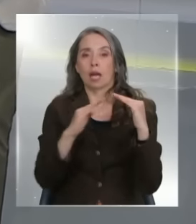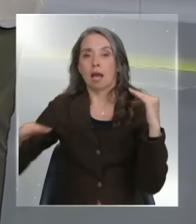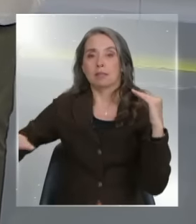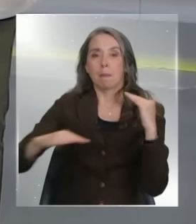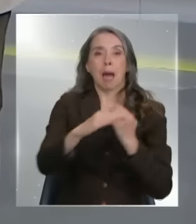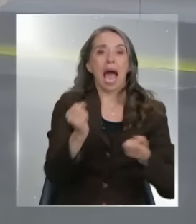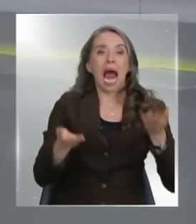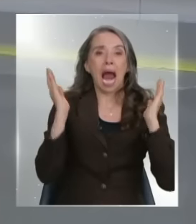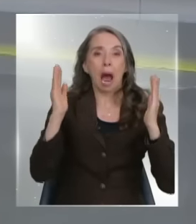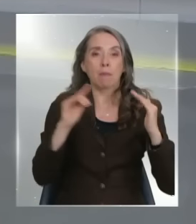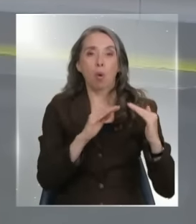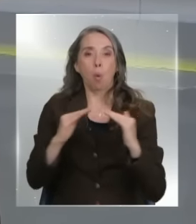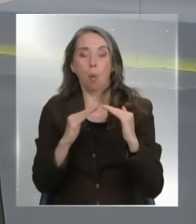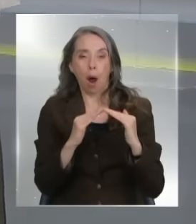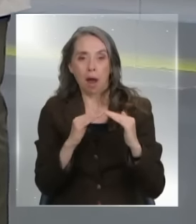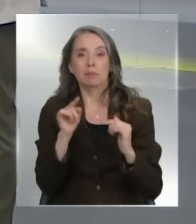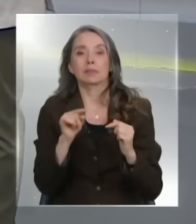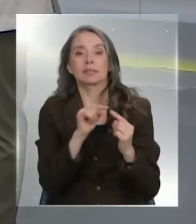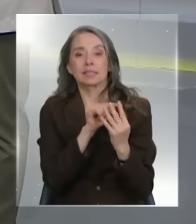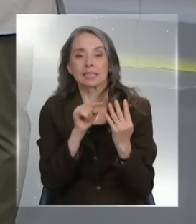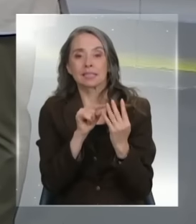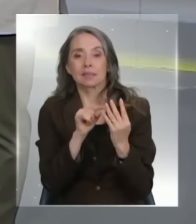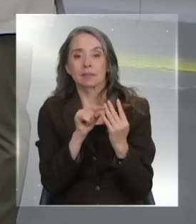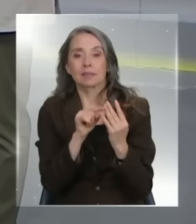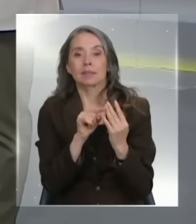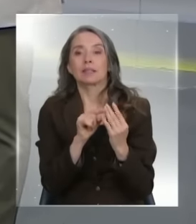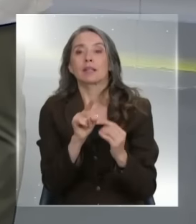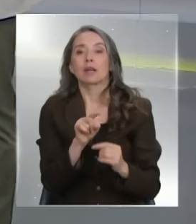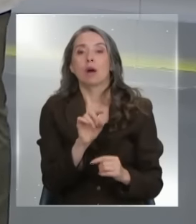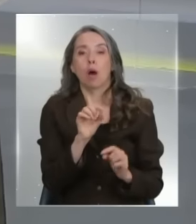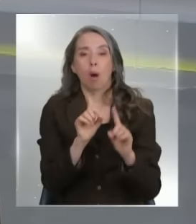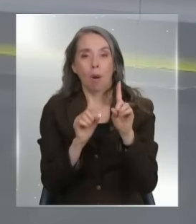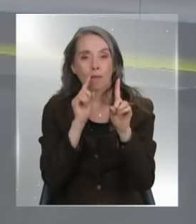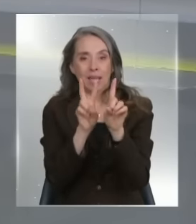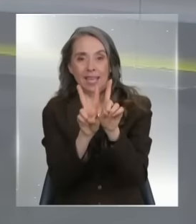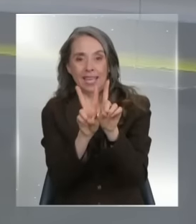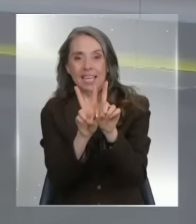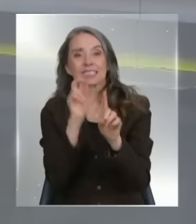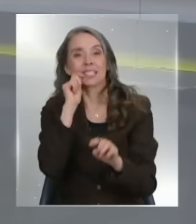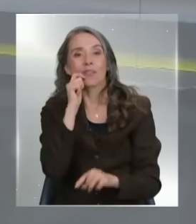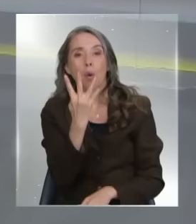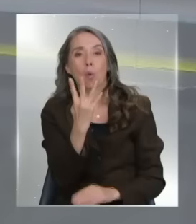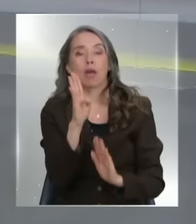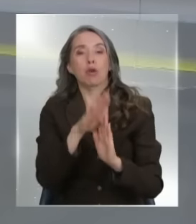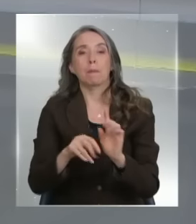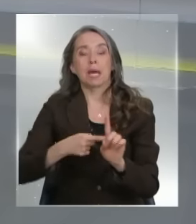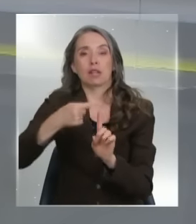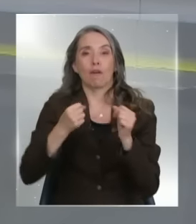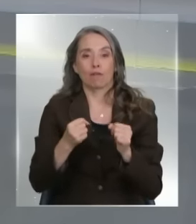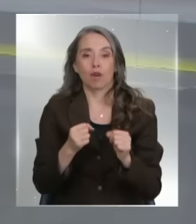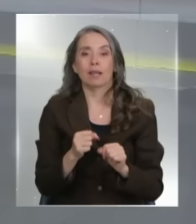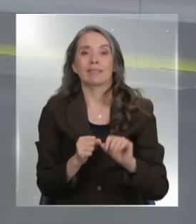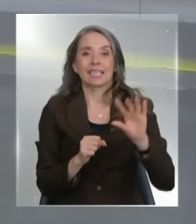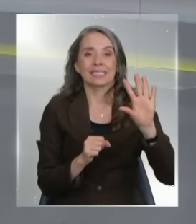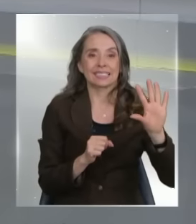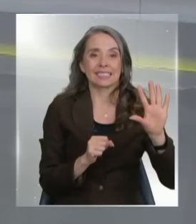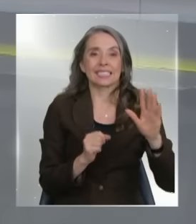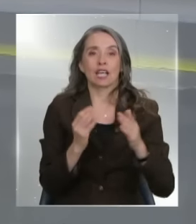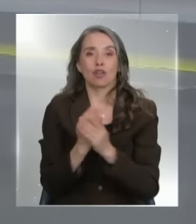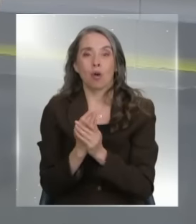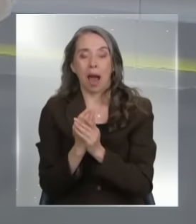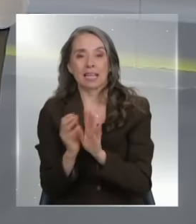casa. Hasta aquí son sismos catalogados como de menor intensidad. Las categorías 5 y 6